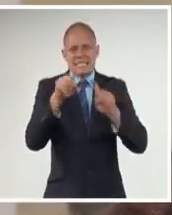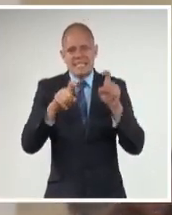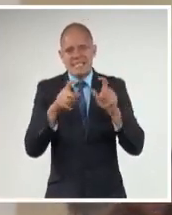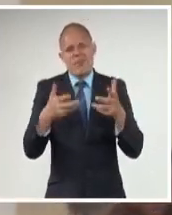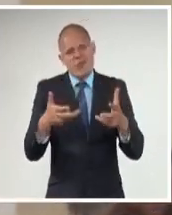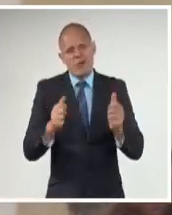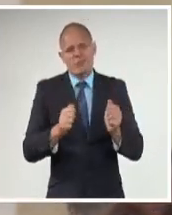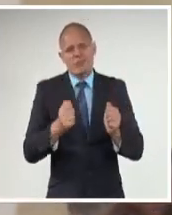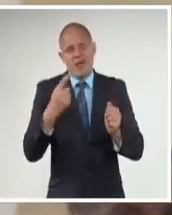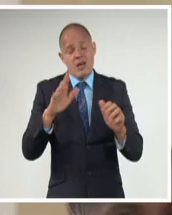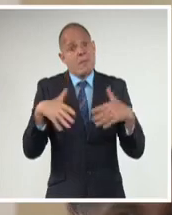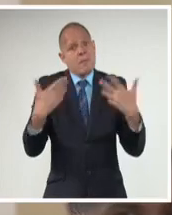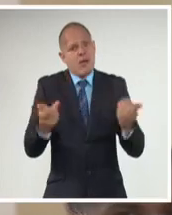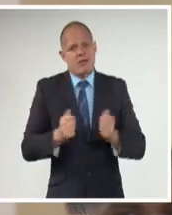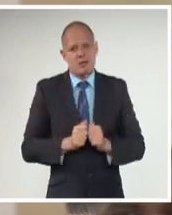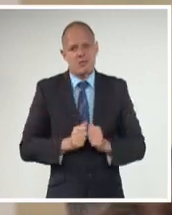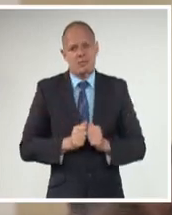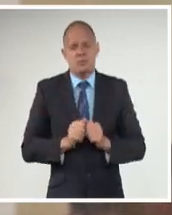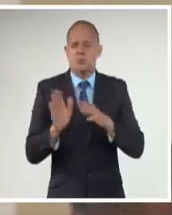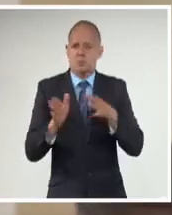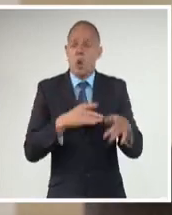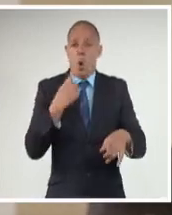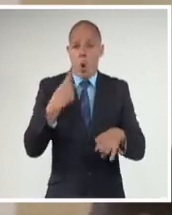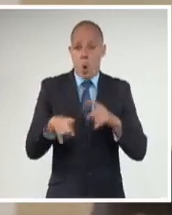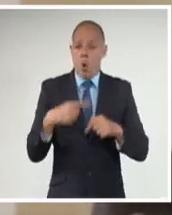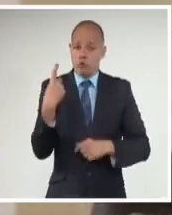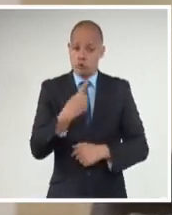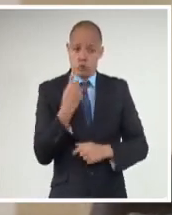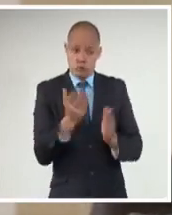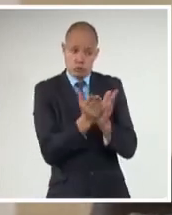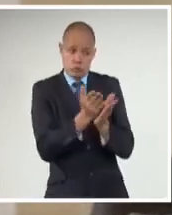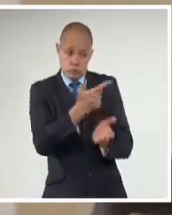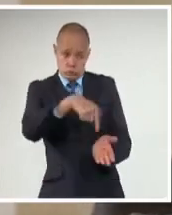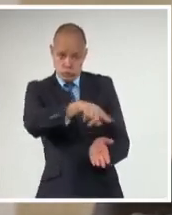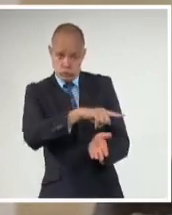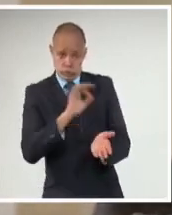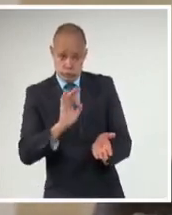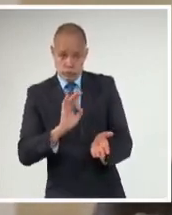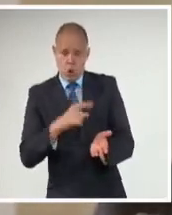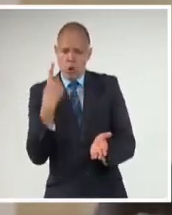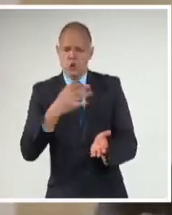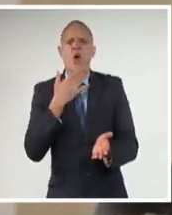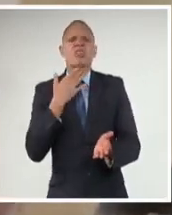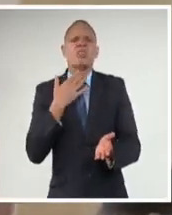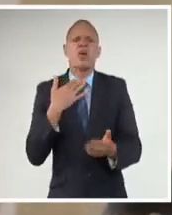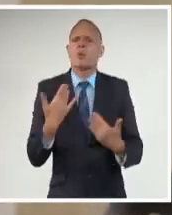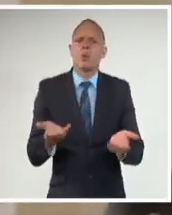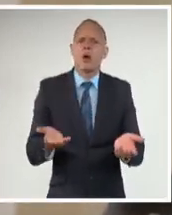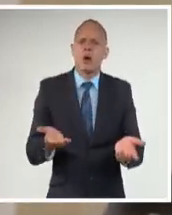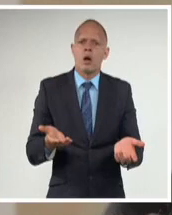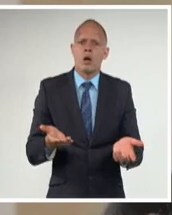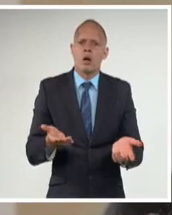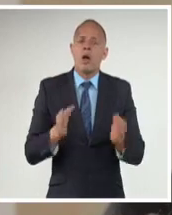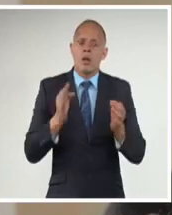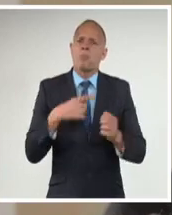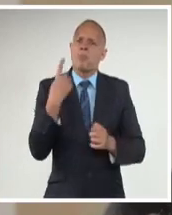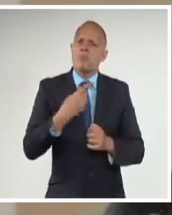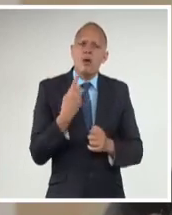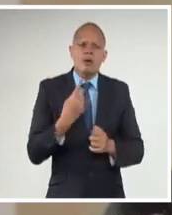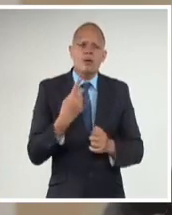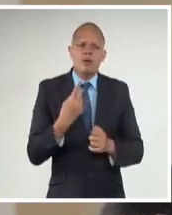lado. También expresarle el deseo de los estudiantes de ciencias médicas de hacer más de lo que estamos